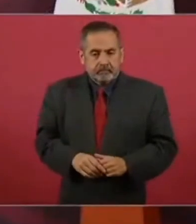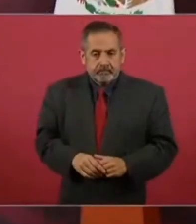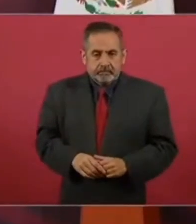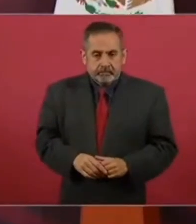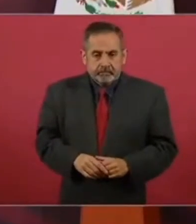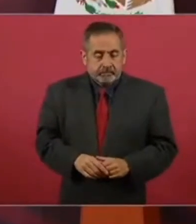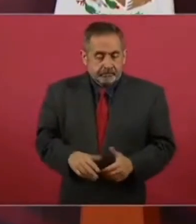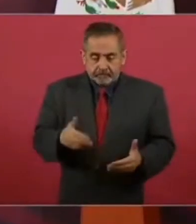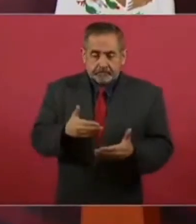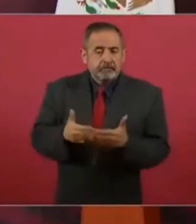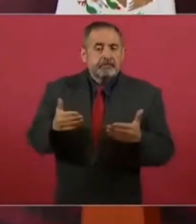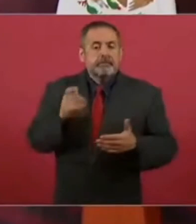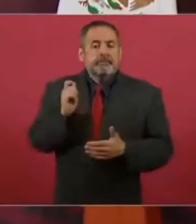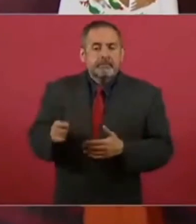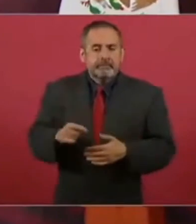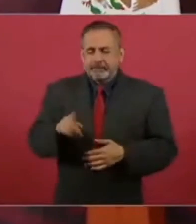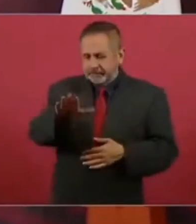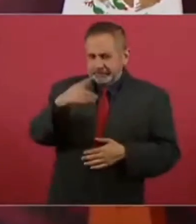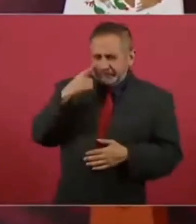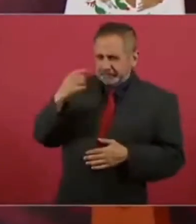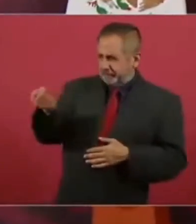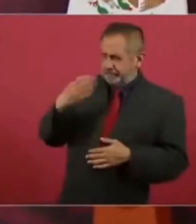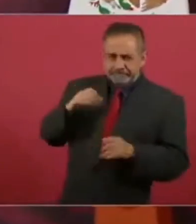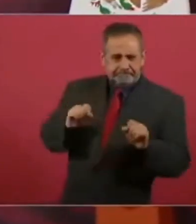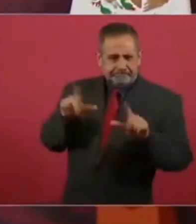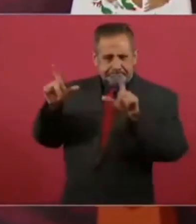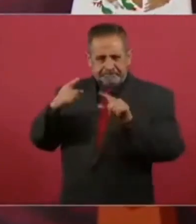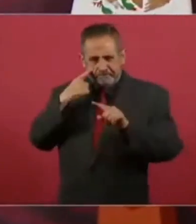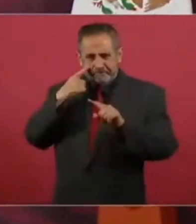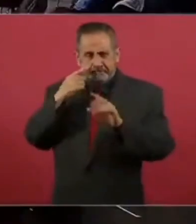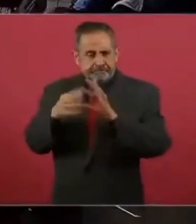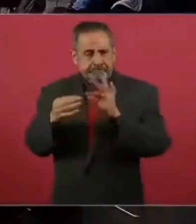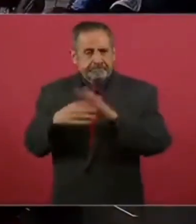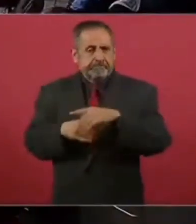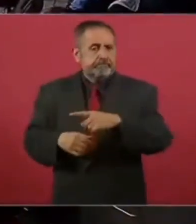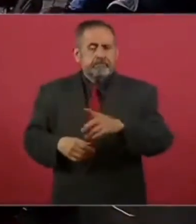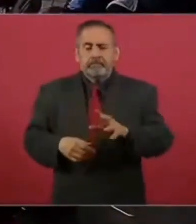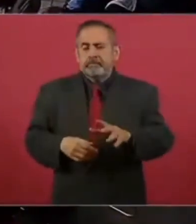hazaña ahora, a ver si te mandan